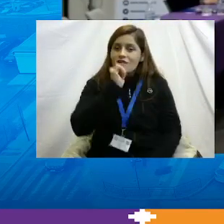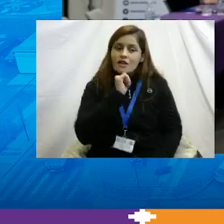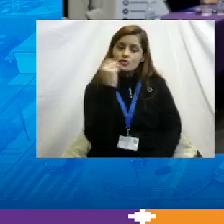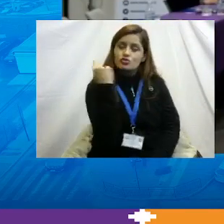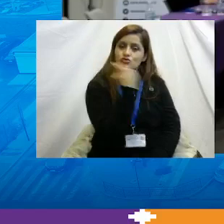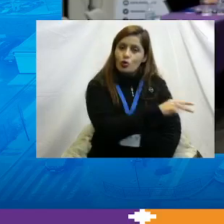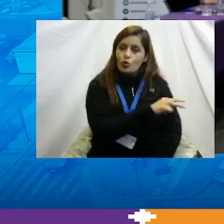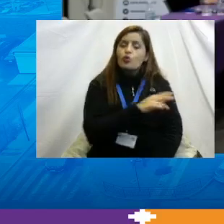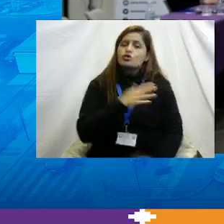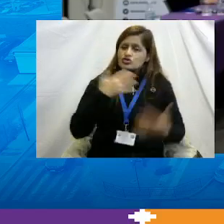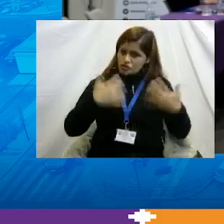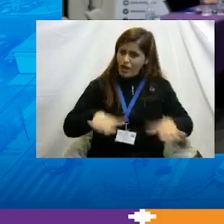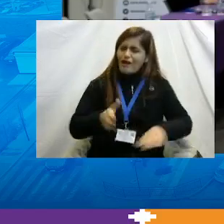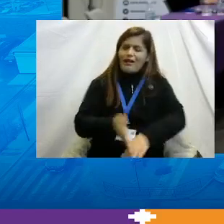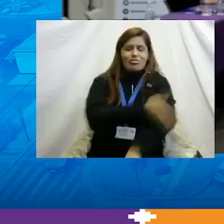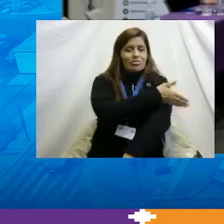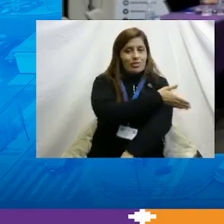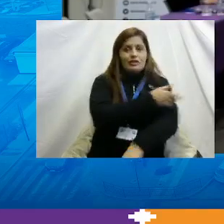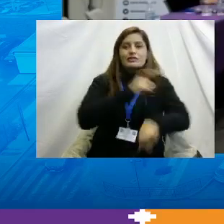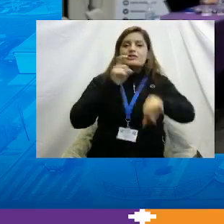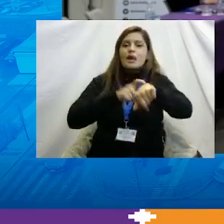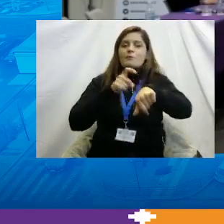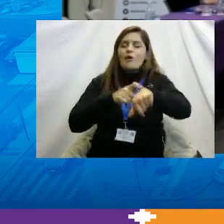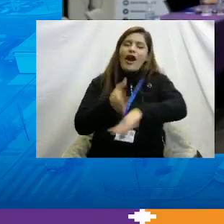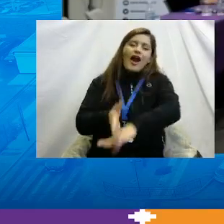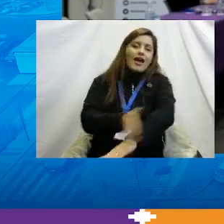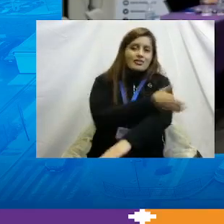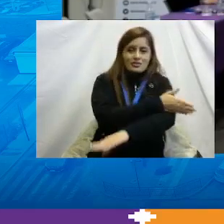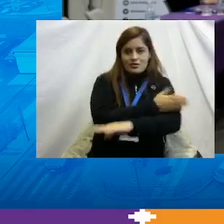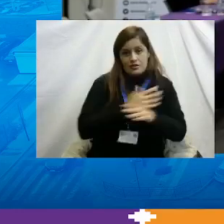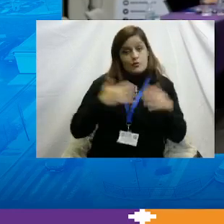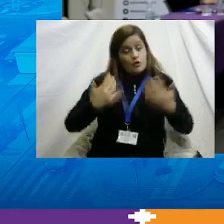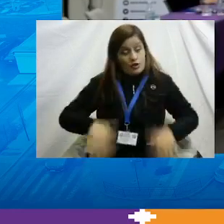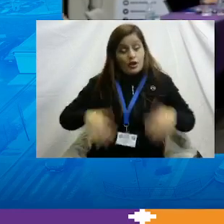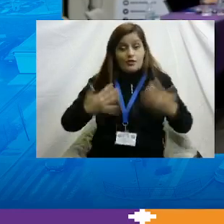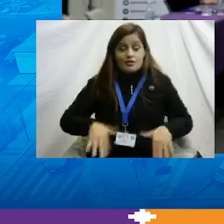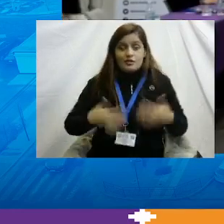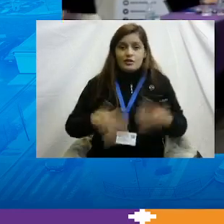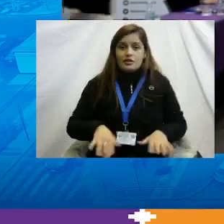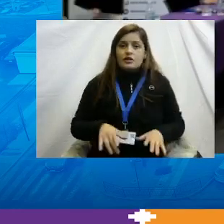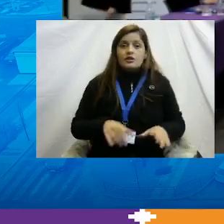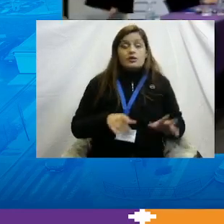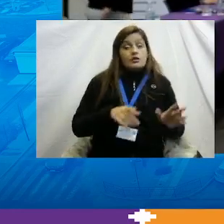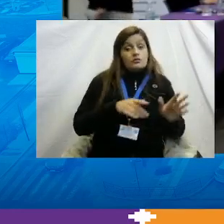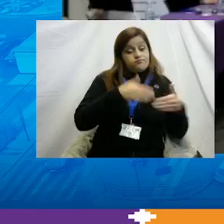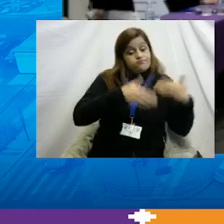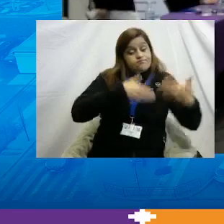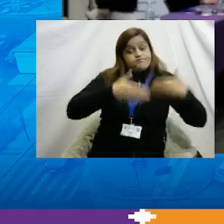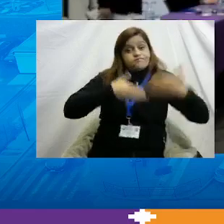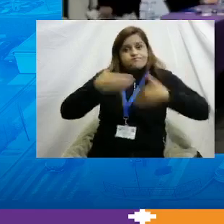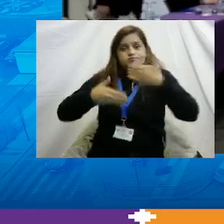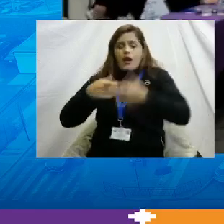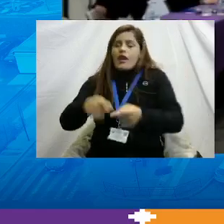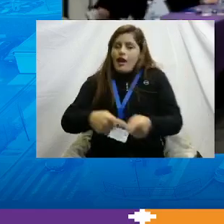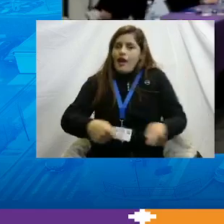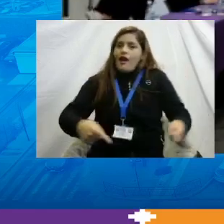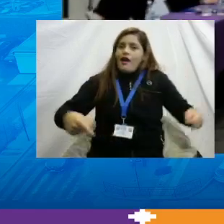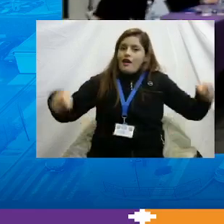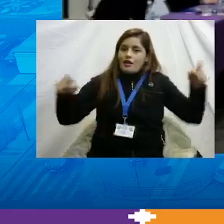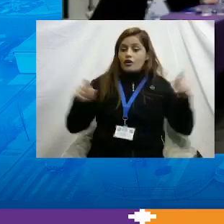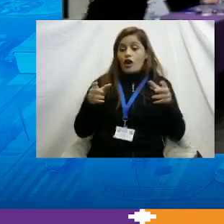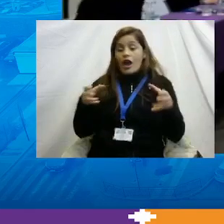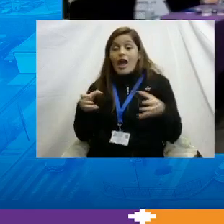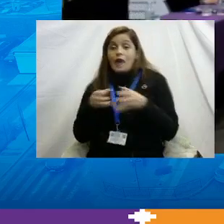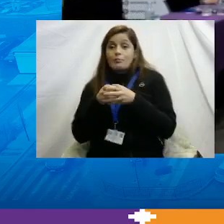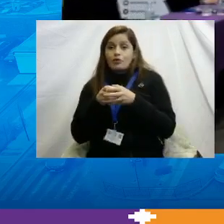de documentaciones y así con tiempo gestionar sus patentes. Entonces, ha sido un proceso súper largo. El equipo ha estado